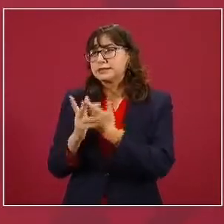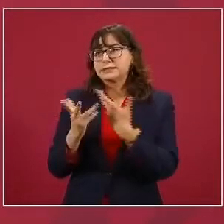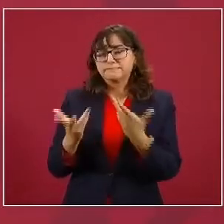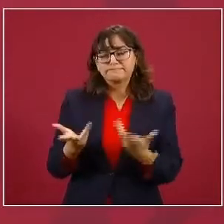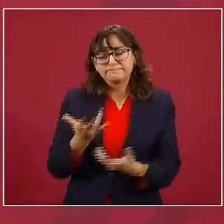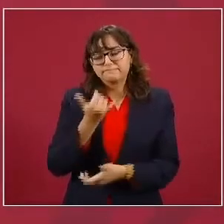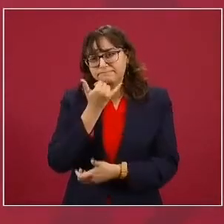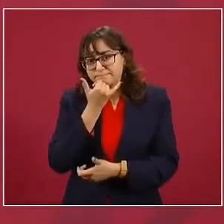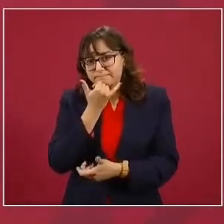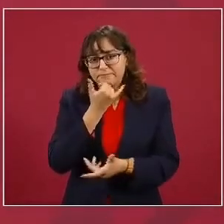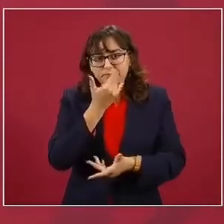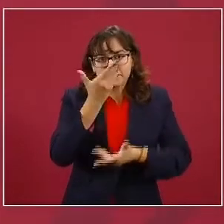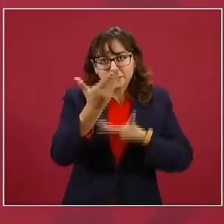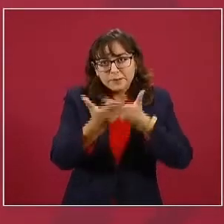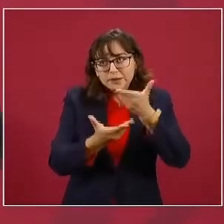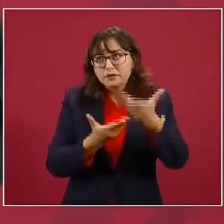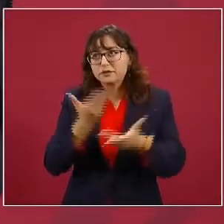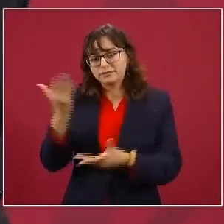pero